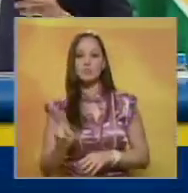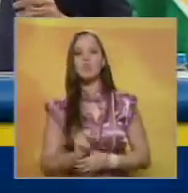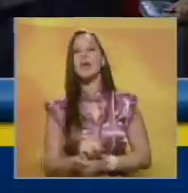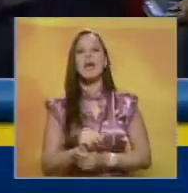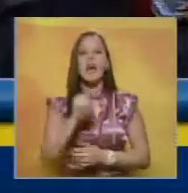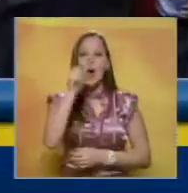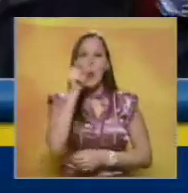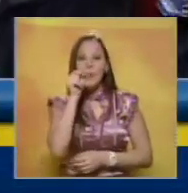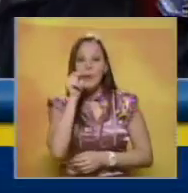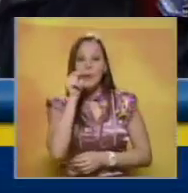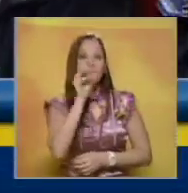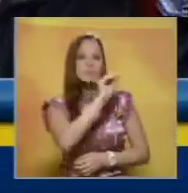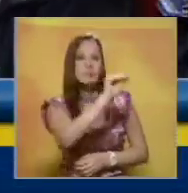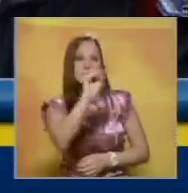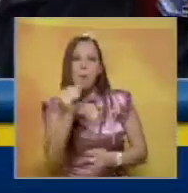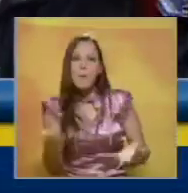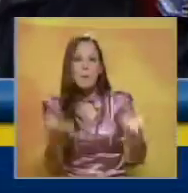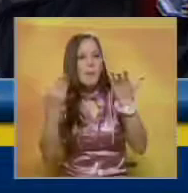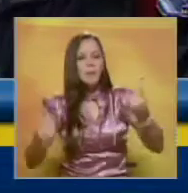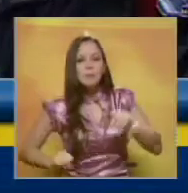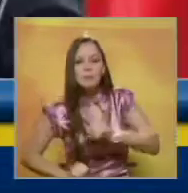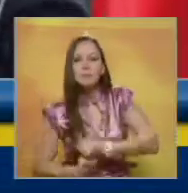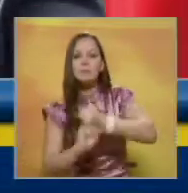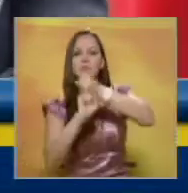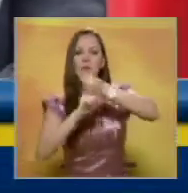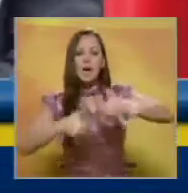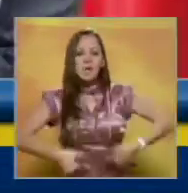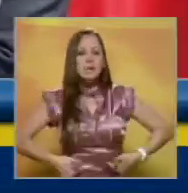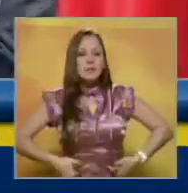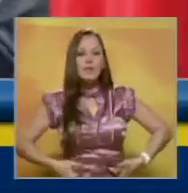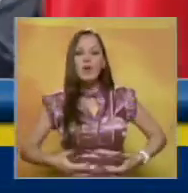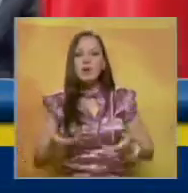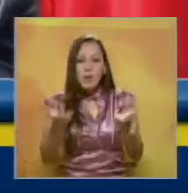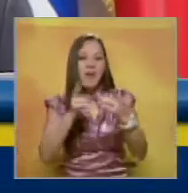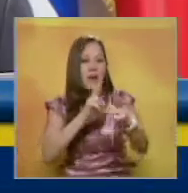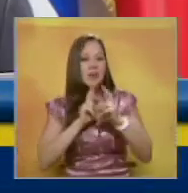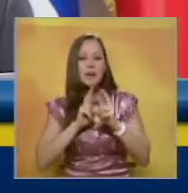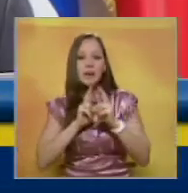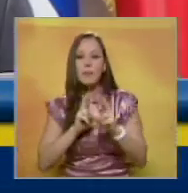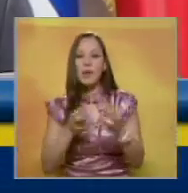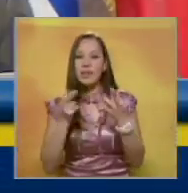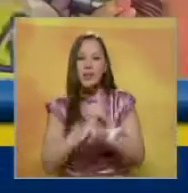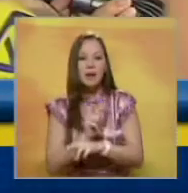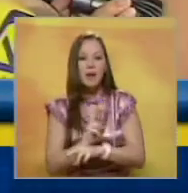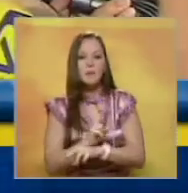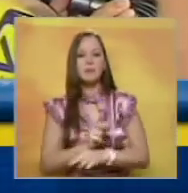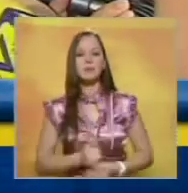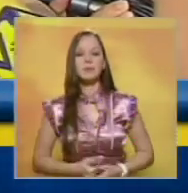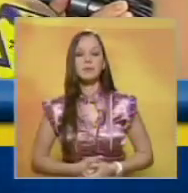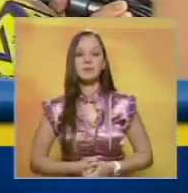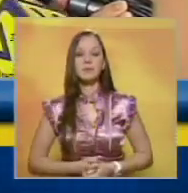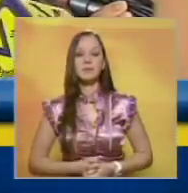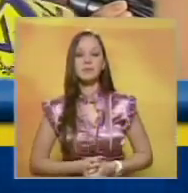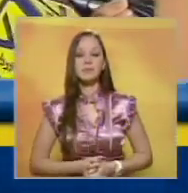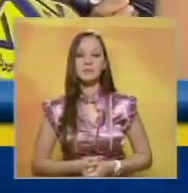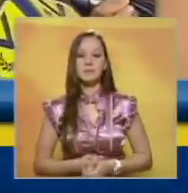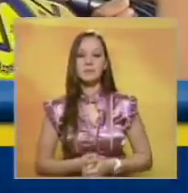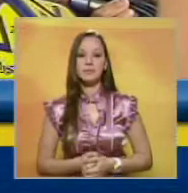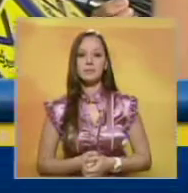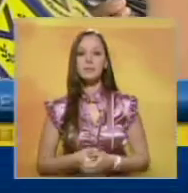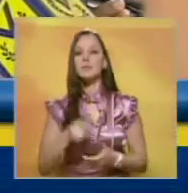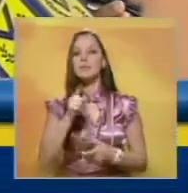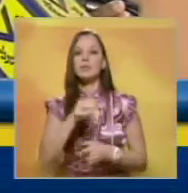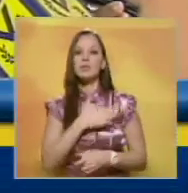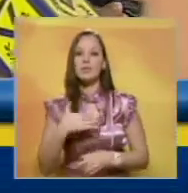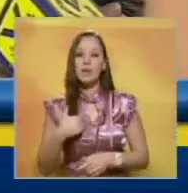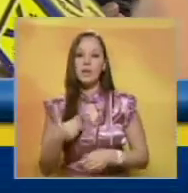un llamado a articular más esfuerzos en la UNASUR para generar respuestas efectivas frente a este flagelo. Propusimos esta apertura